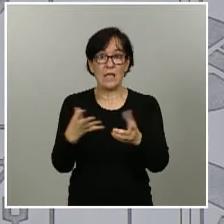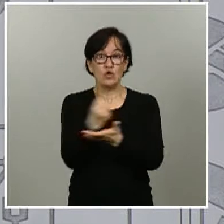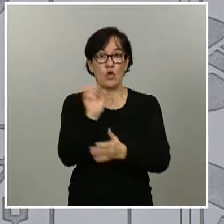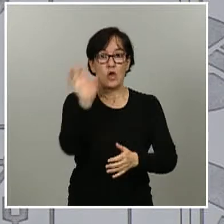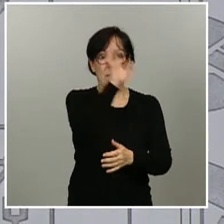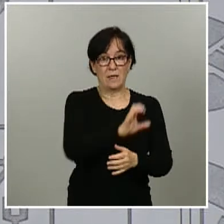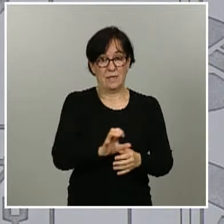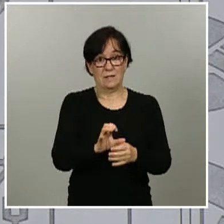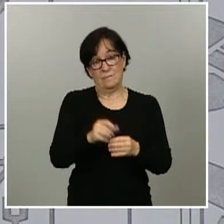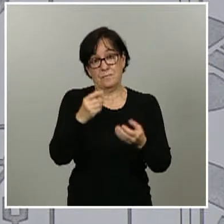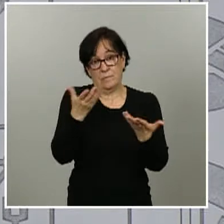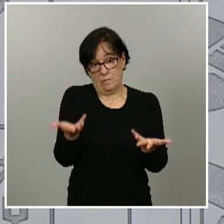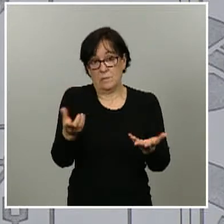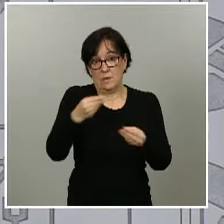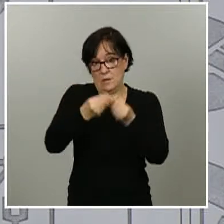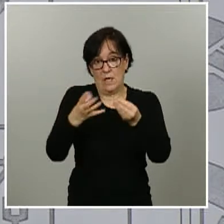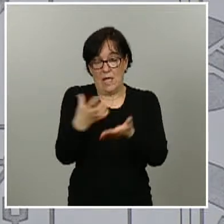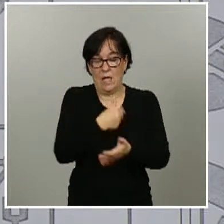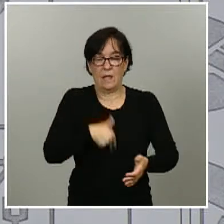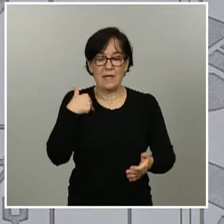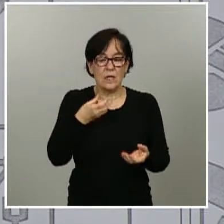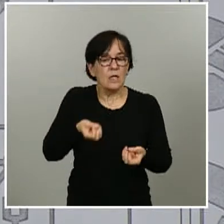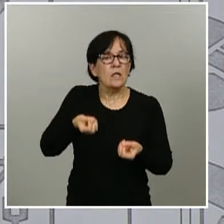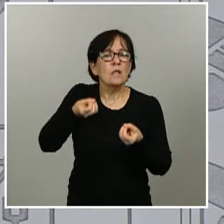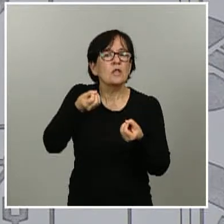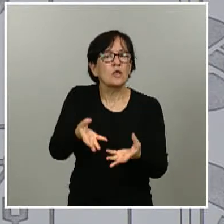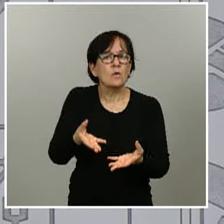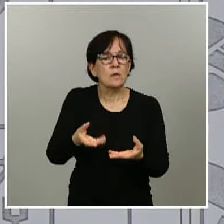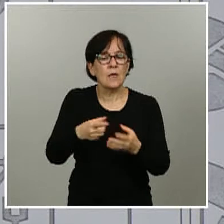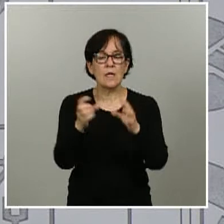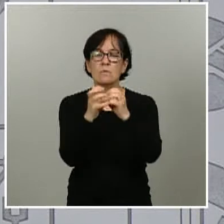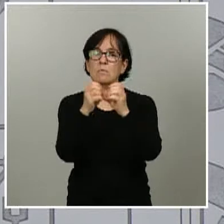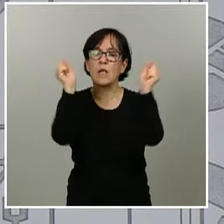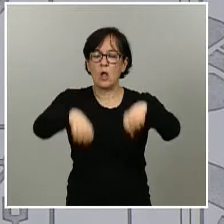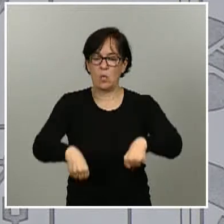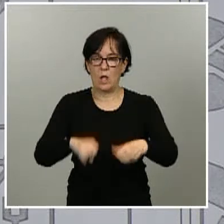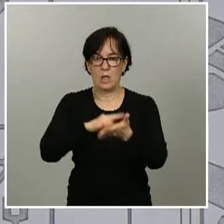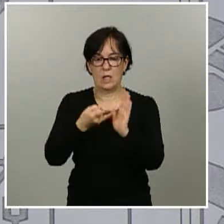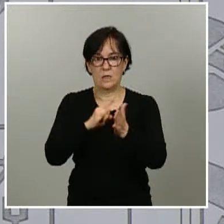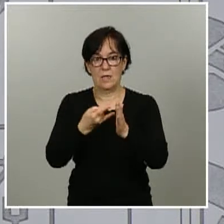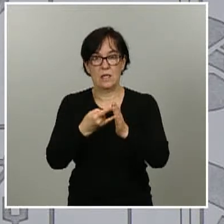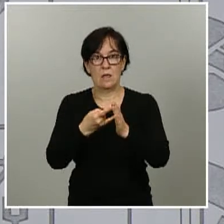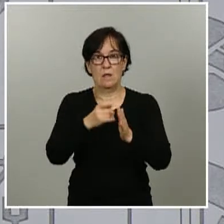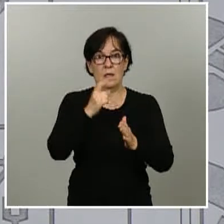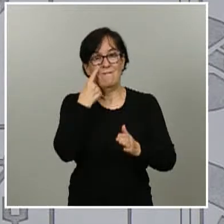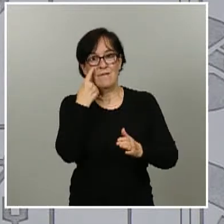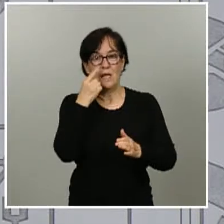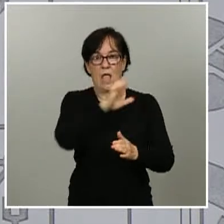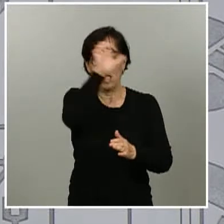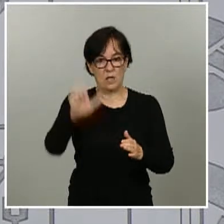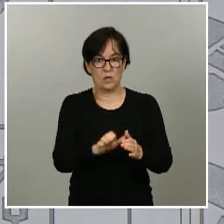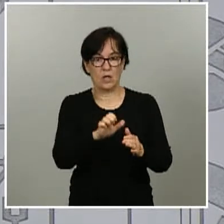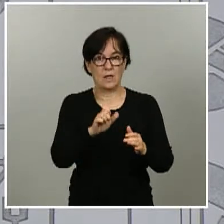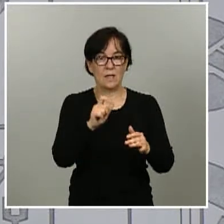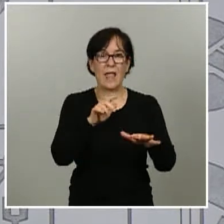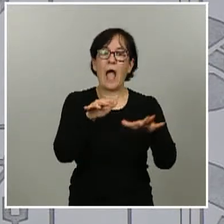ECDC. Lo que se notifica es lo que se acuerda en los sistemas de vigilancia europeos, lo que de forma activa, lo que se notifica